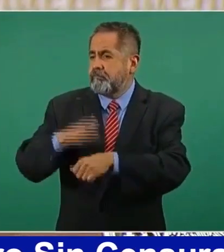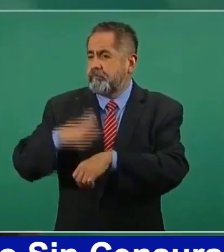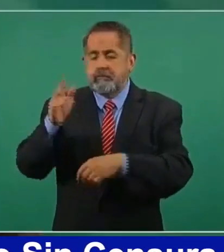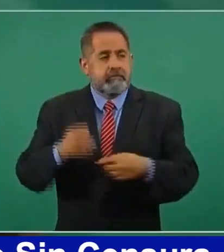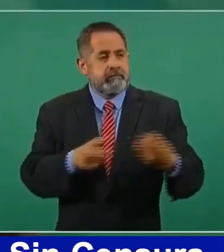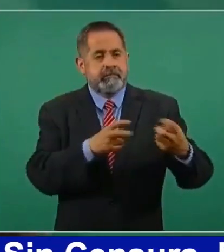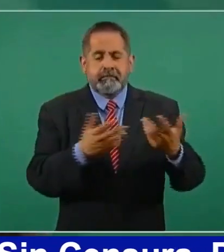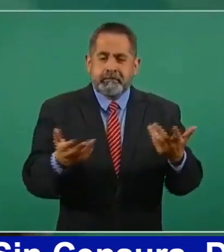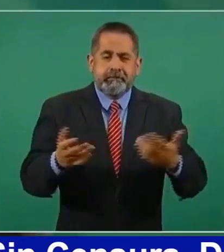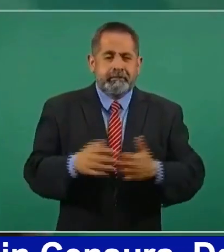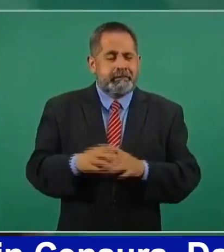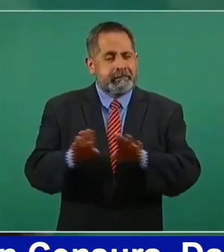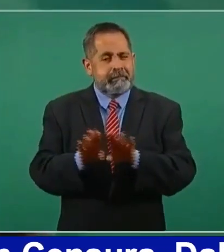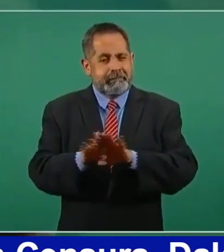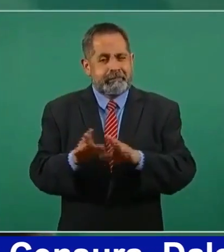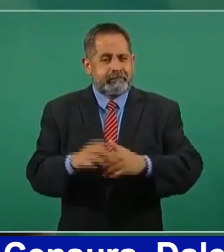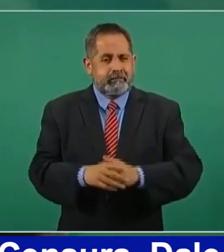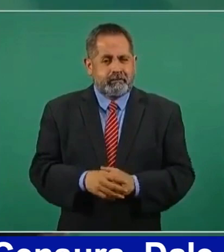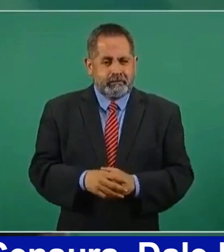Pero